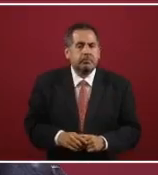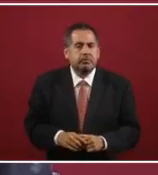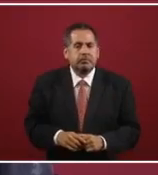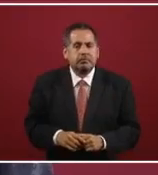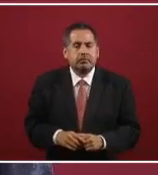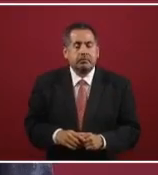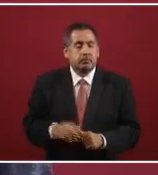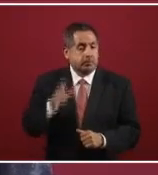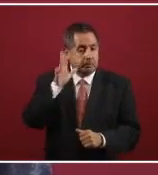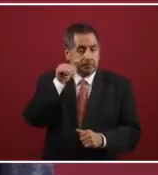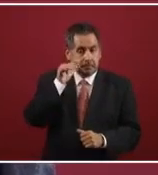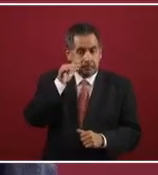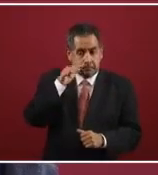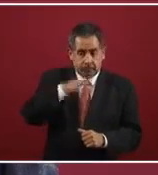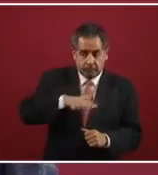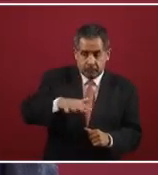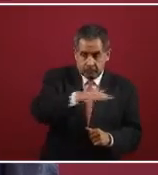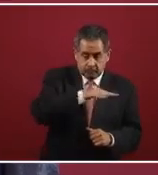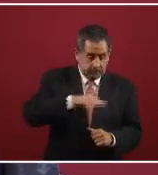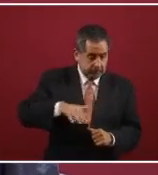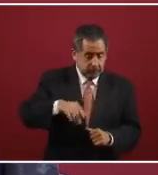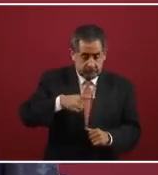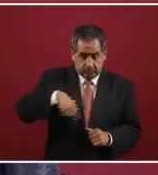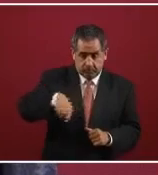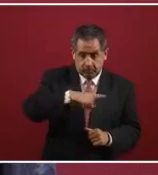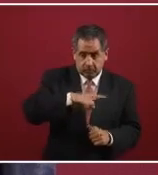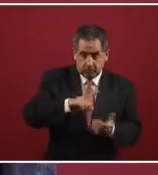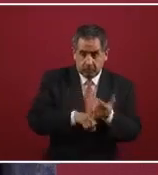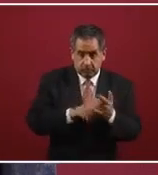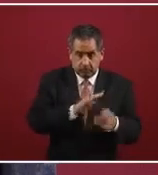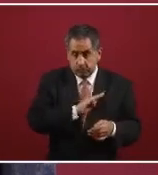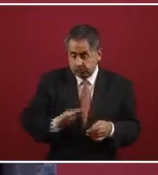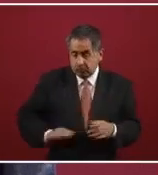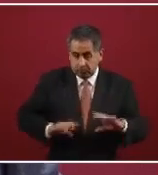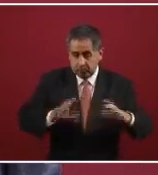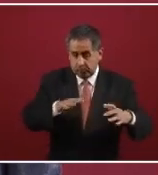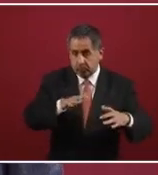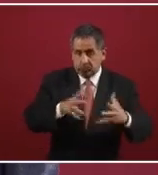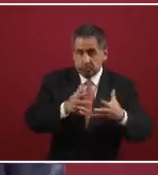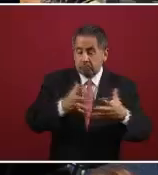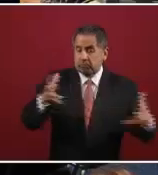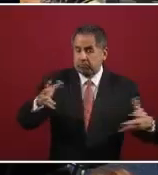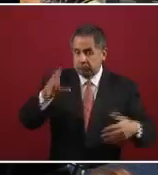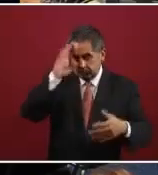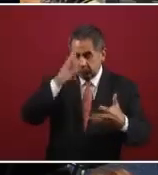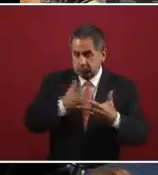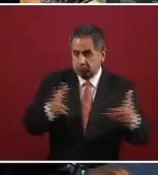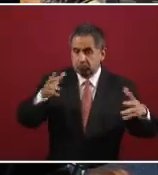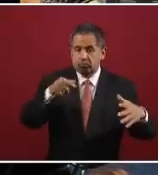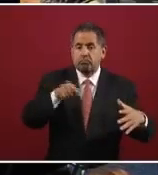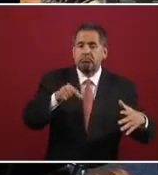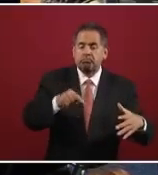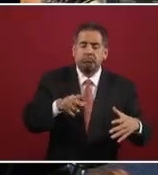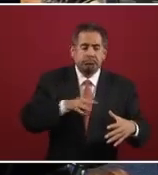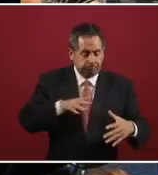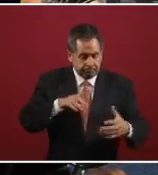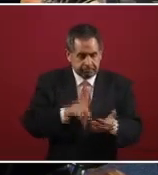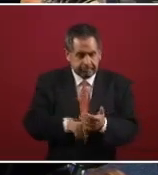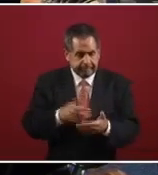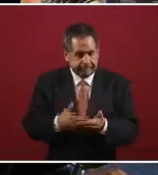los mochis en general que es un municipio bastante grande tiene